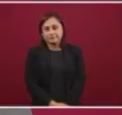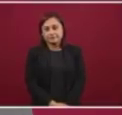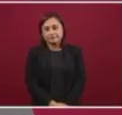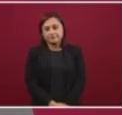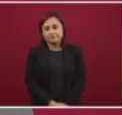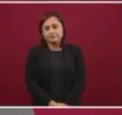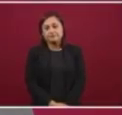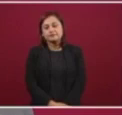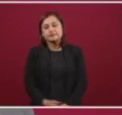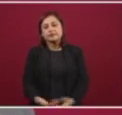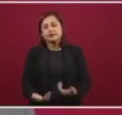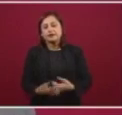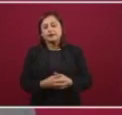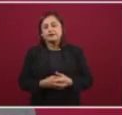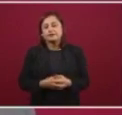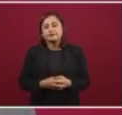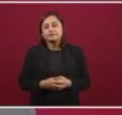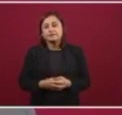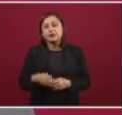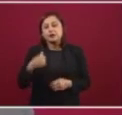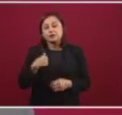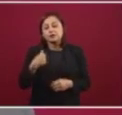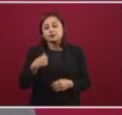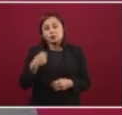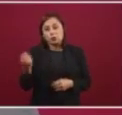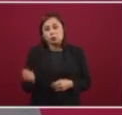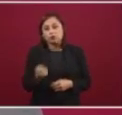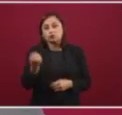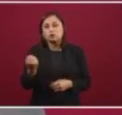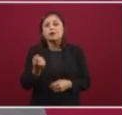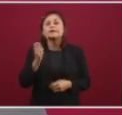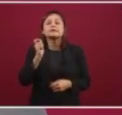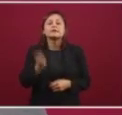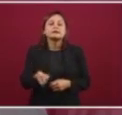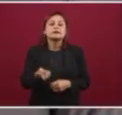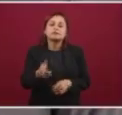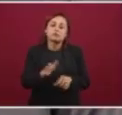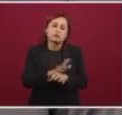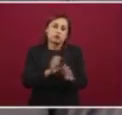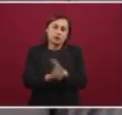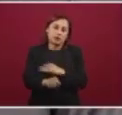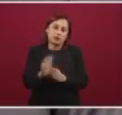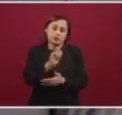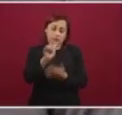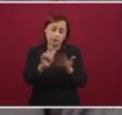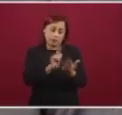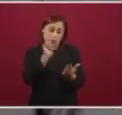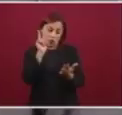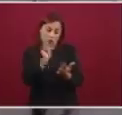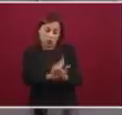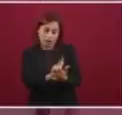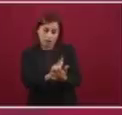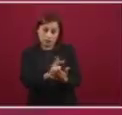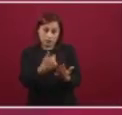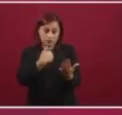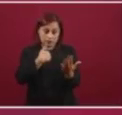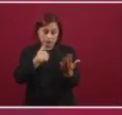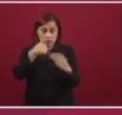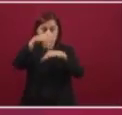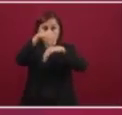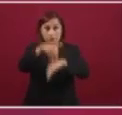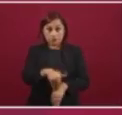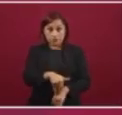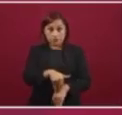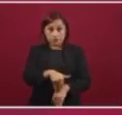cuando me toca la aplicación de la ley, pues lo que pido es que se